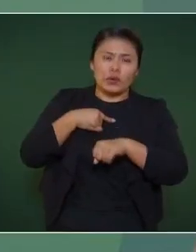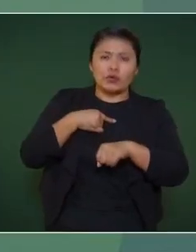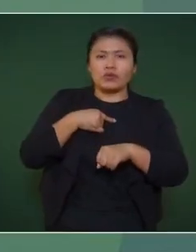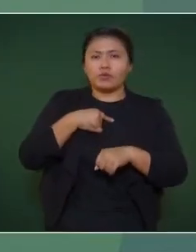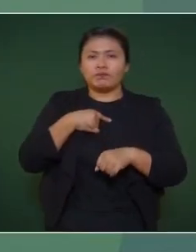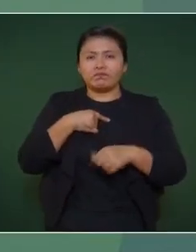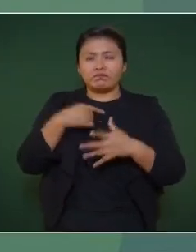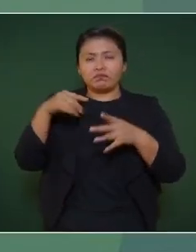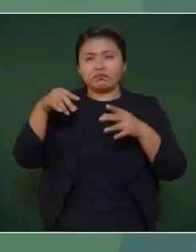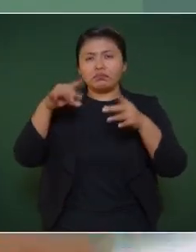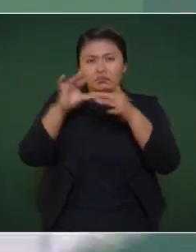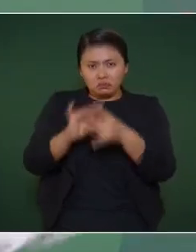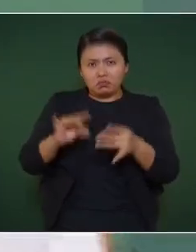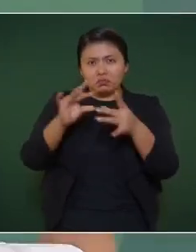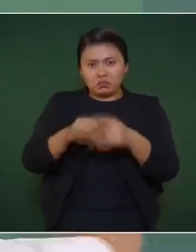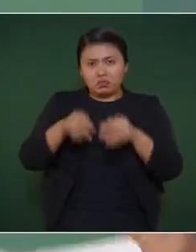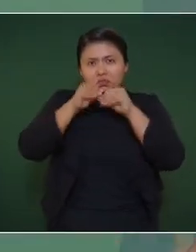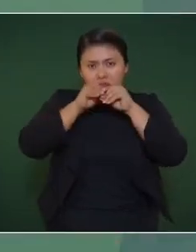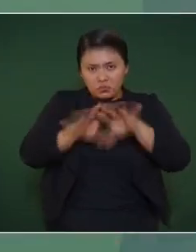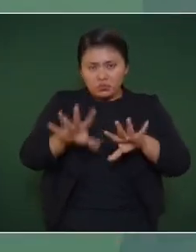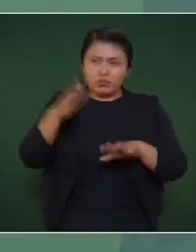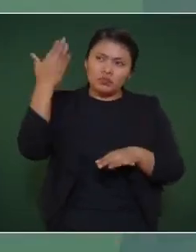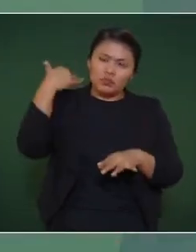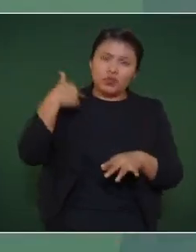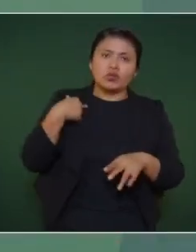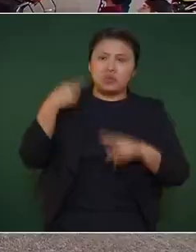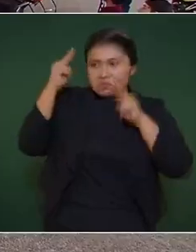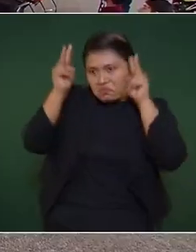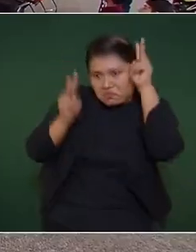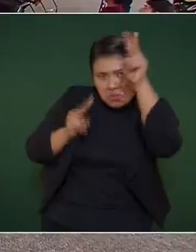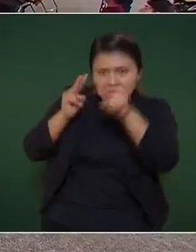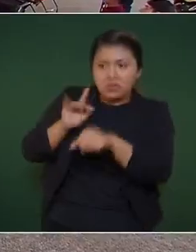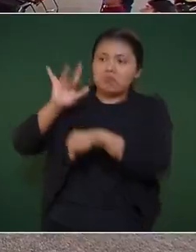la visita precisamente a la zona industrial donde las